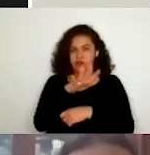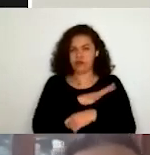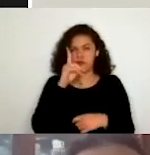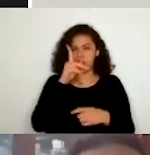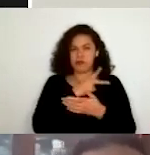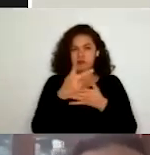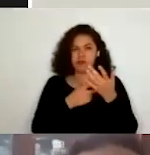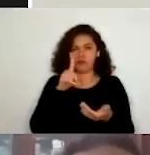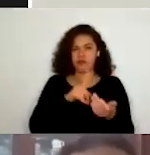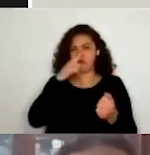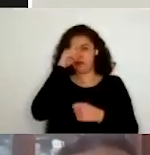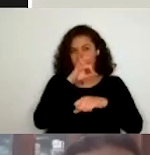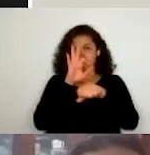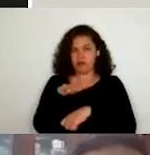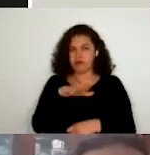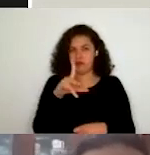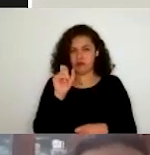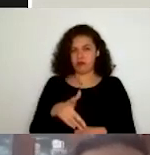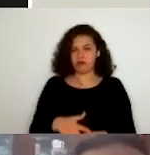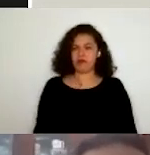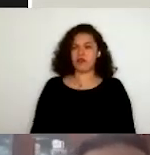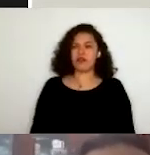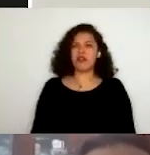de protección civil.